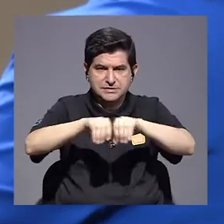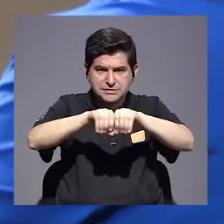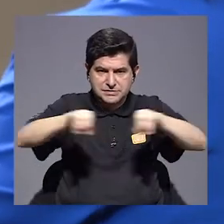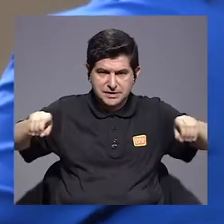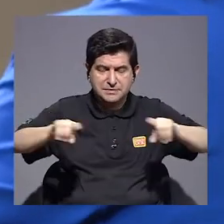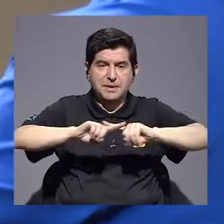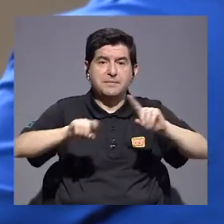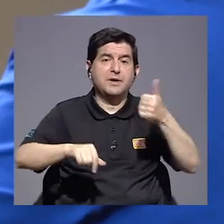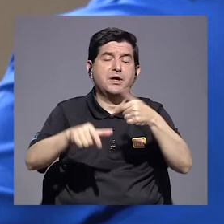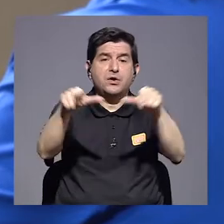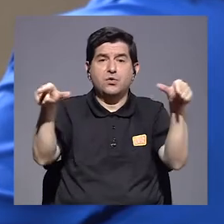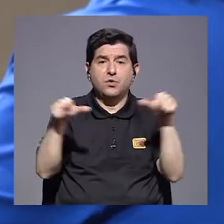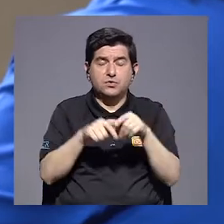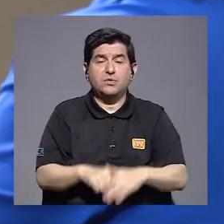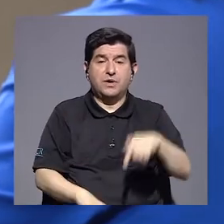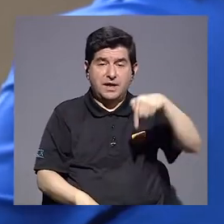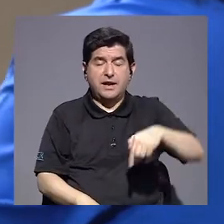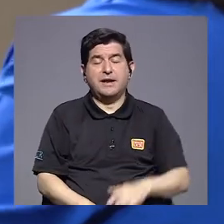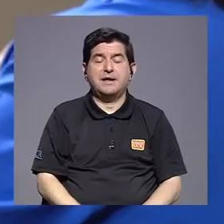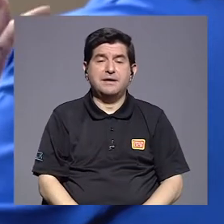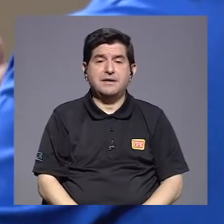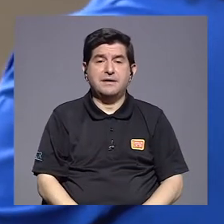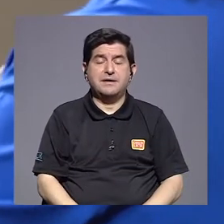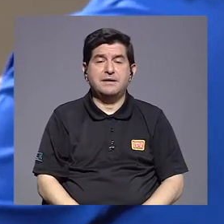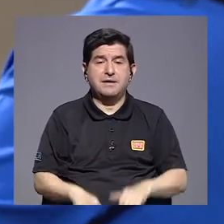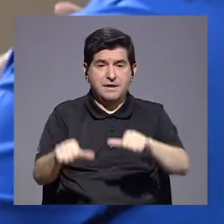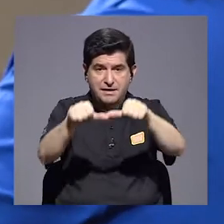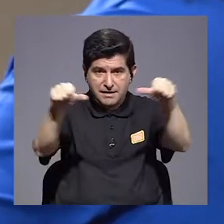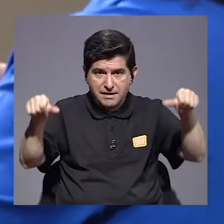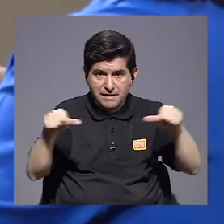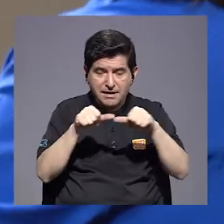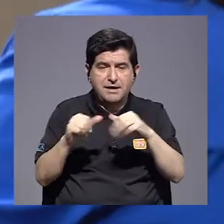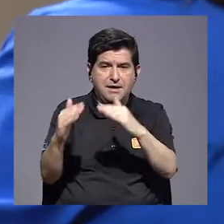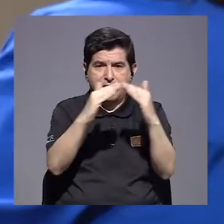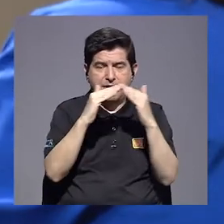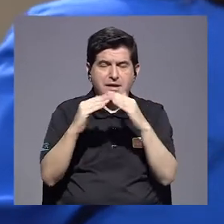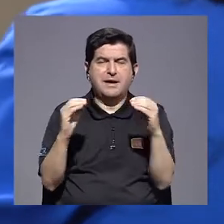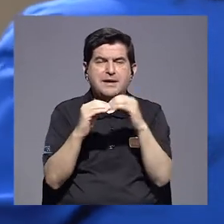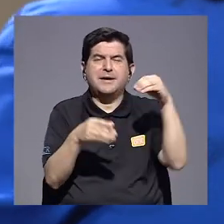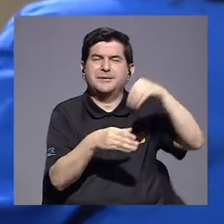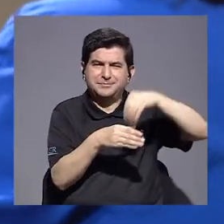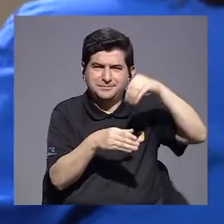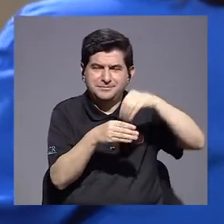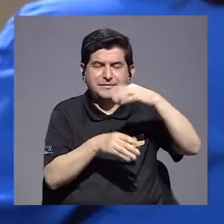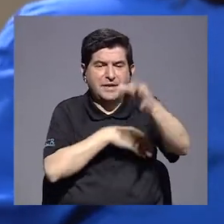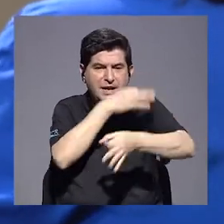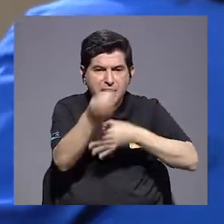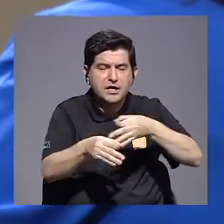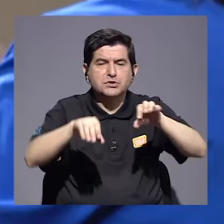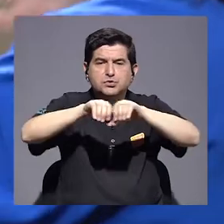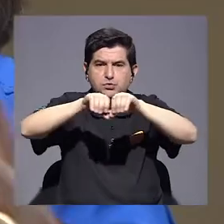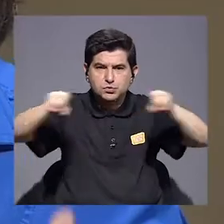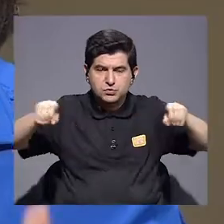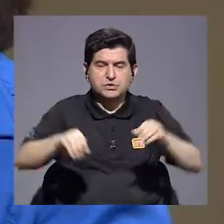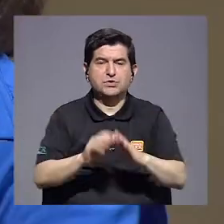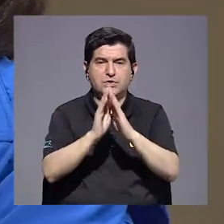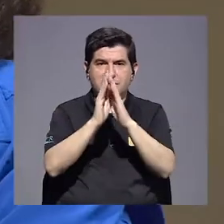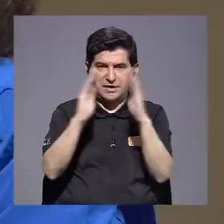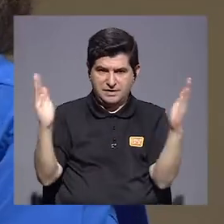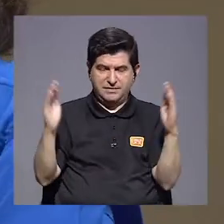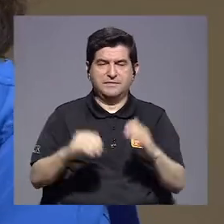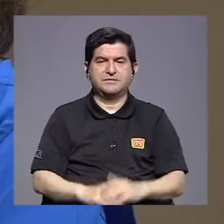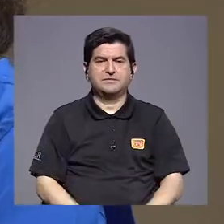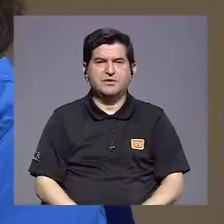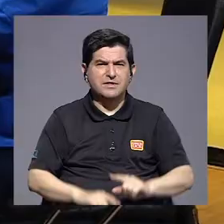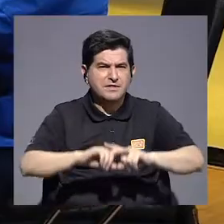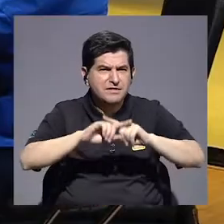tenemos otros lados, por ejemplo aquí en el área metropolitana, que sí tenemos que hacer más inversiones en sustitución de tubería y en ampliación también.